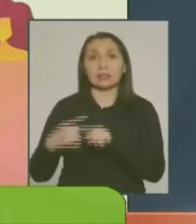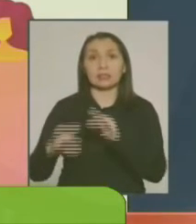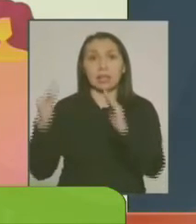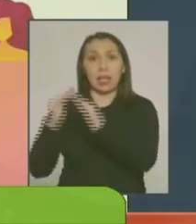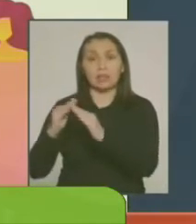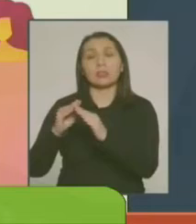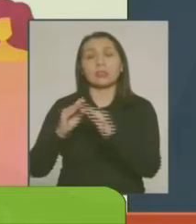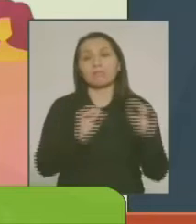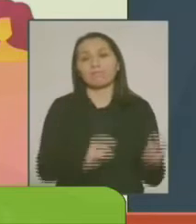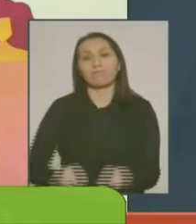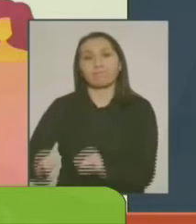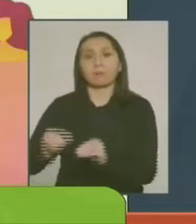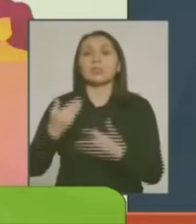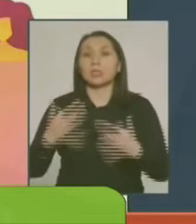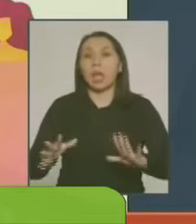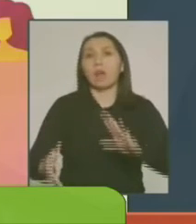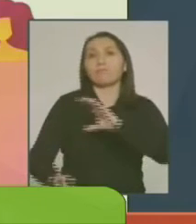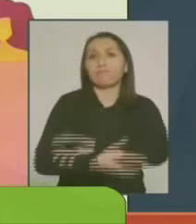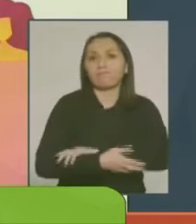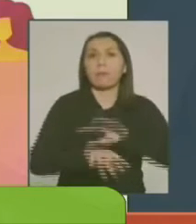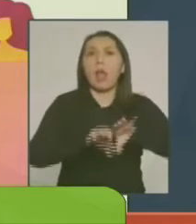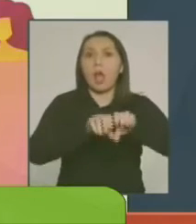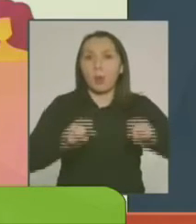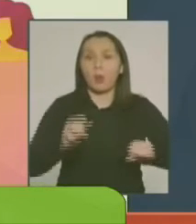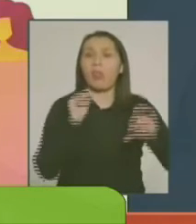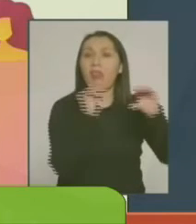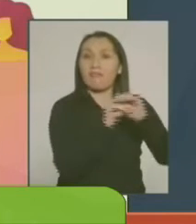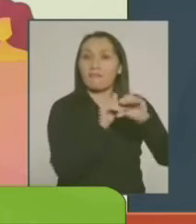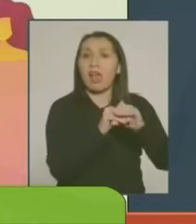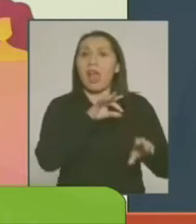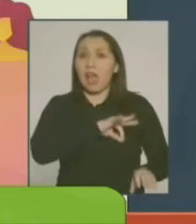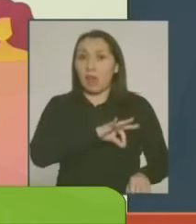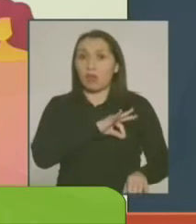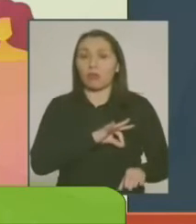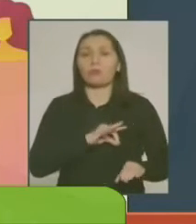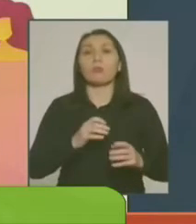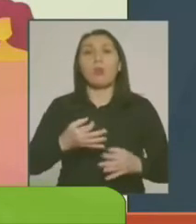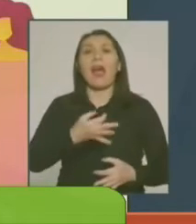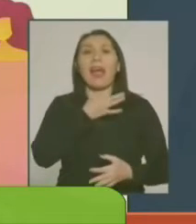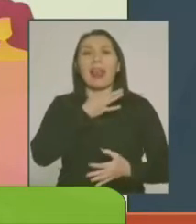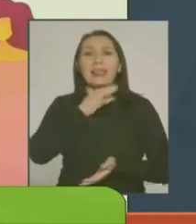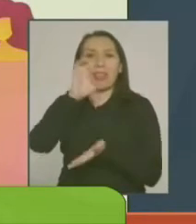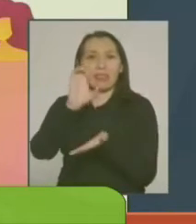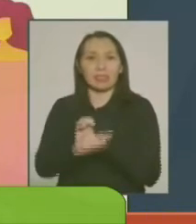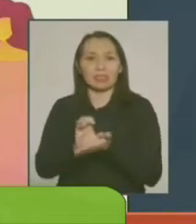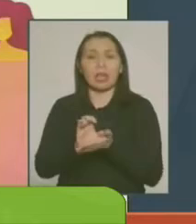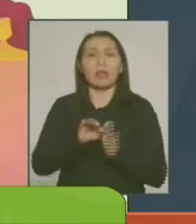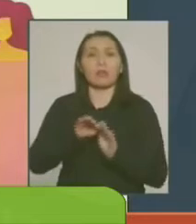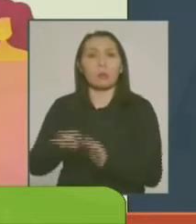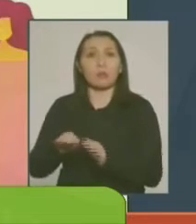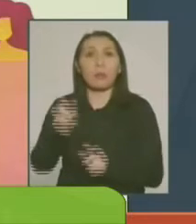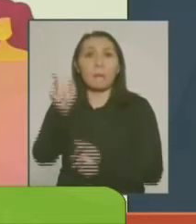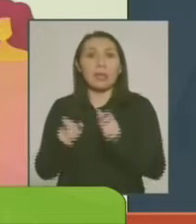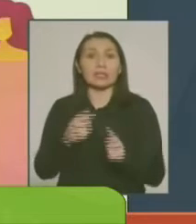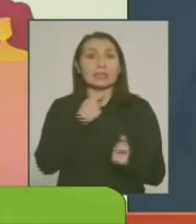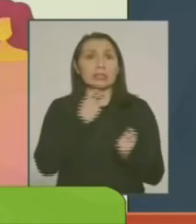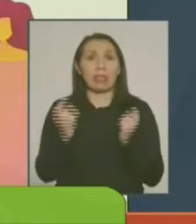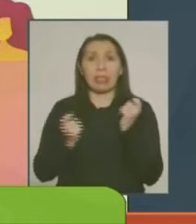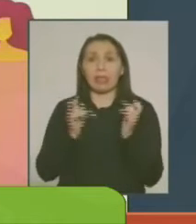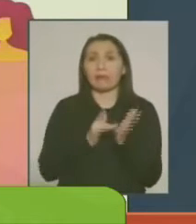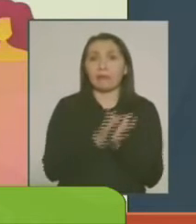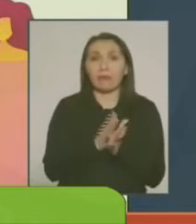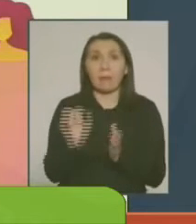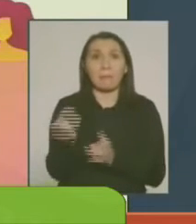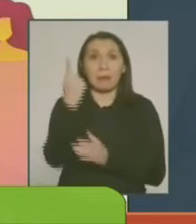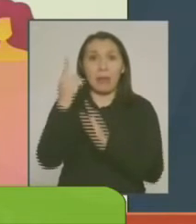casas, las medidas entonces que se anunciaron ayer en las negociaciones con los partidos oficialistas, todavía no